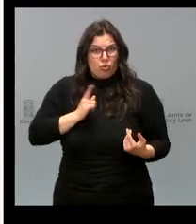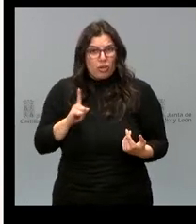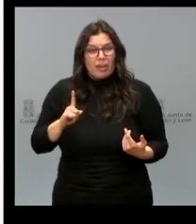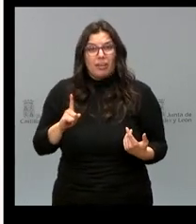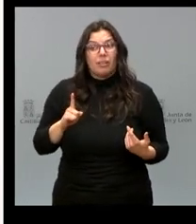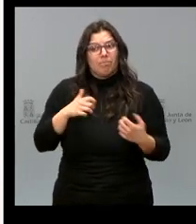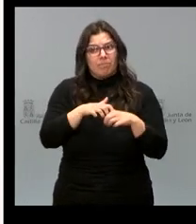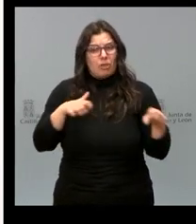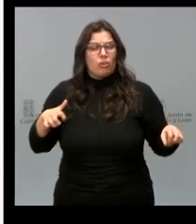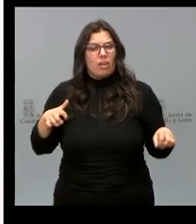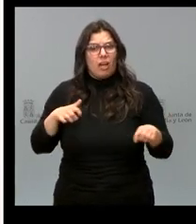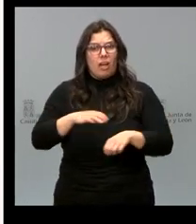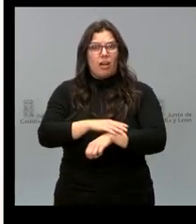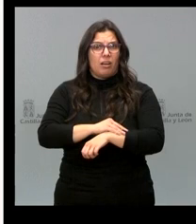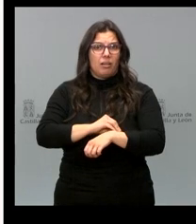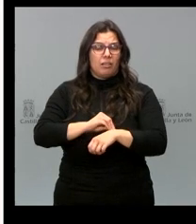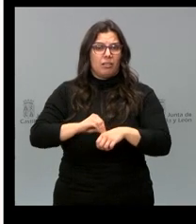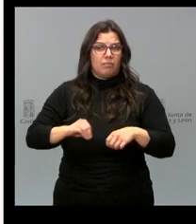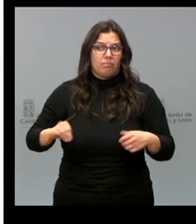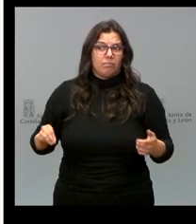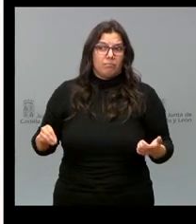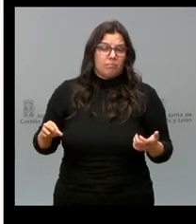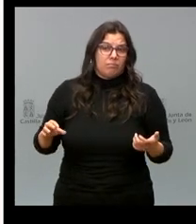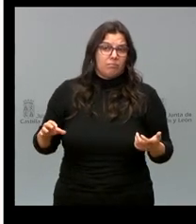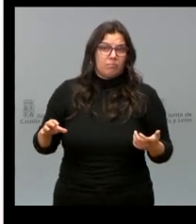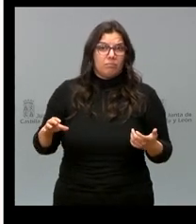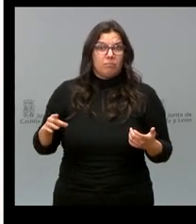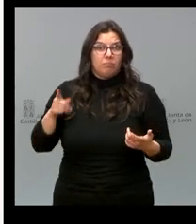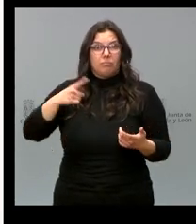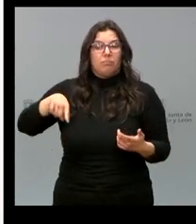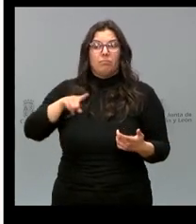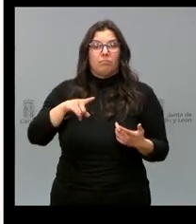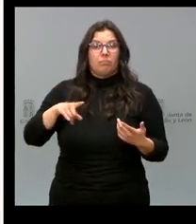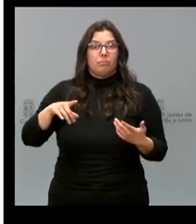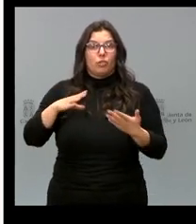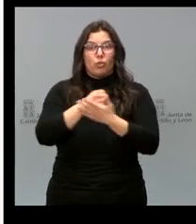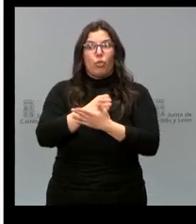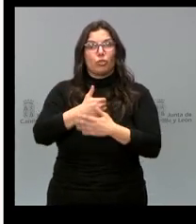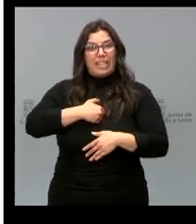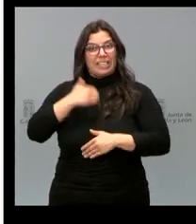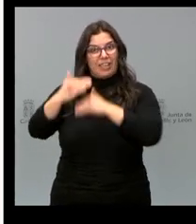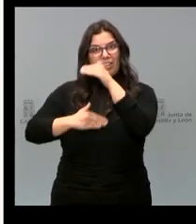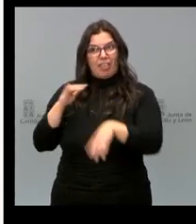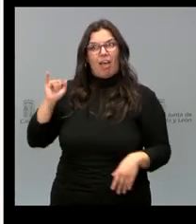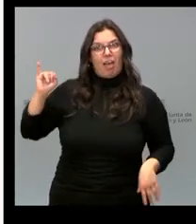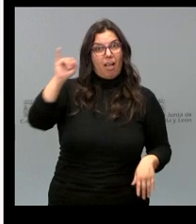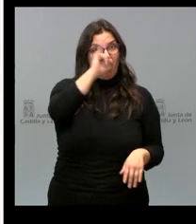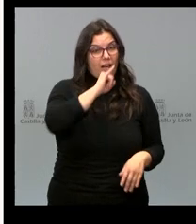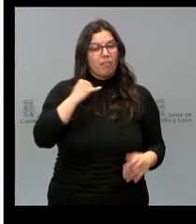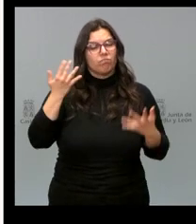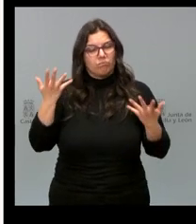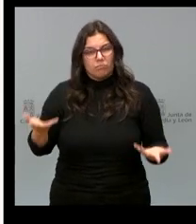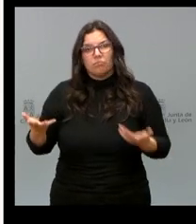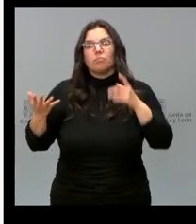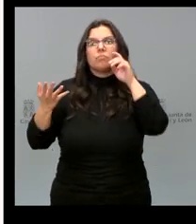inmensa mayoría, por no decir todos, están conectados por la teleasistencia avanzada. Pues bien,